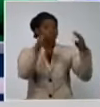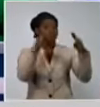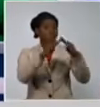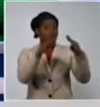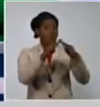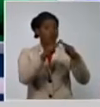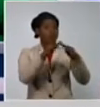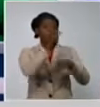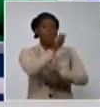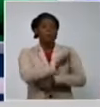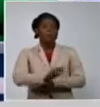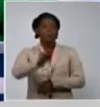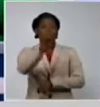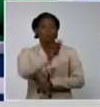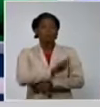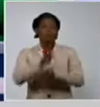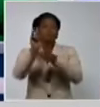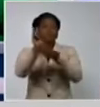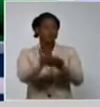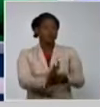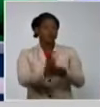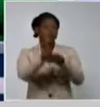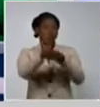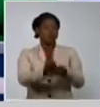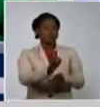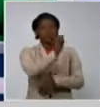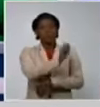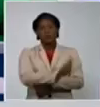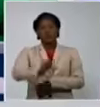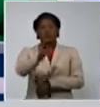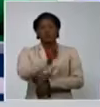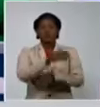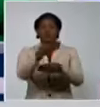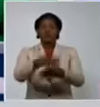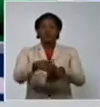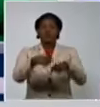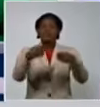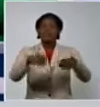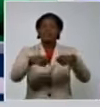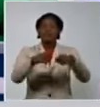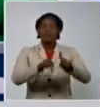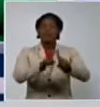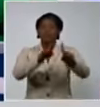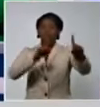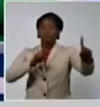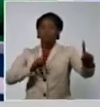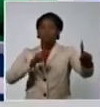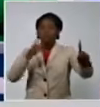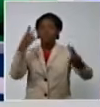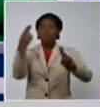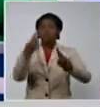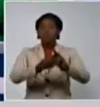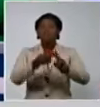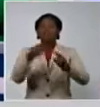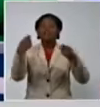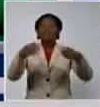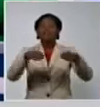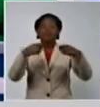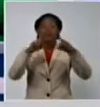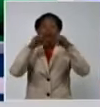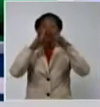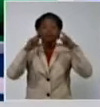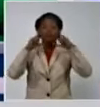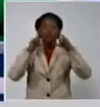con su familia debe mantener un distanciamiento, una protección, porque el riesgo de contagiarla es muy